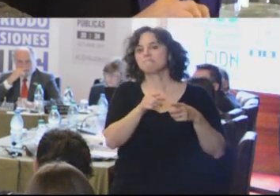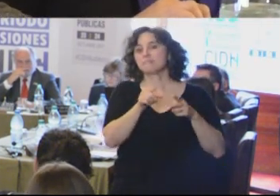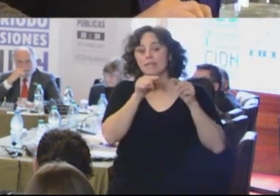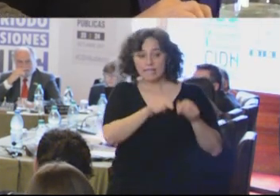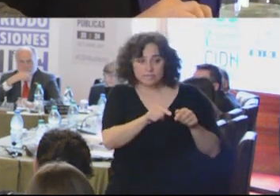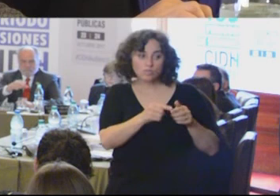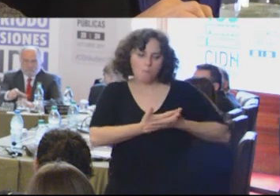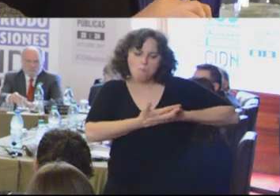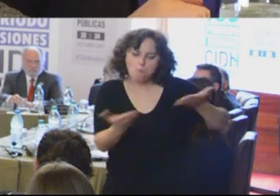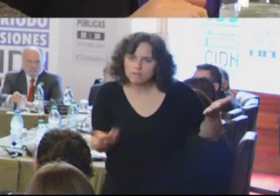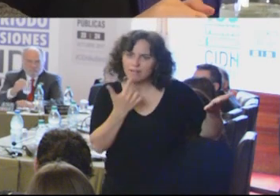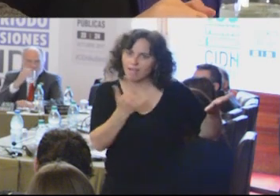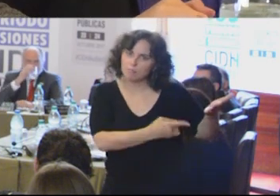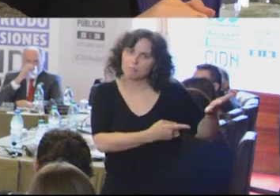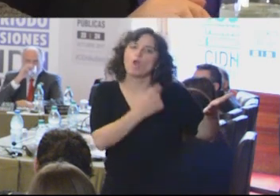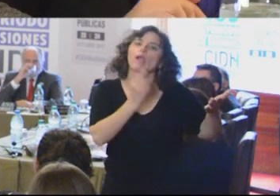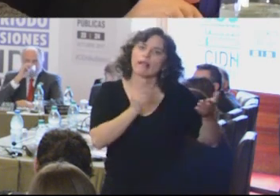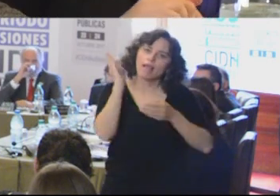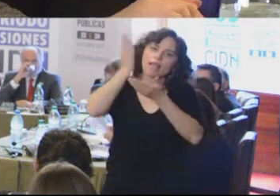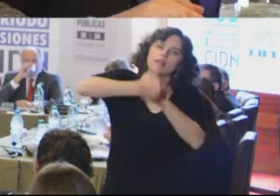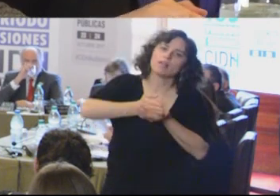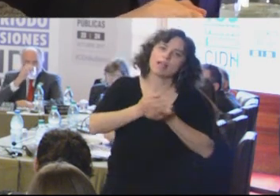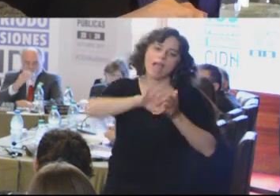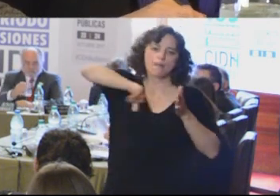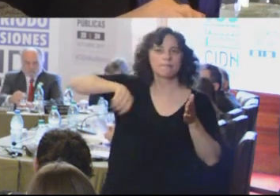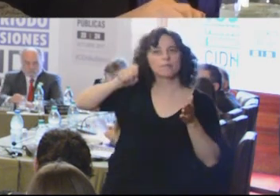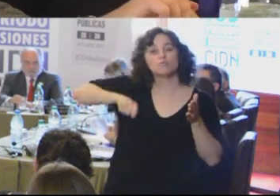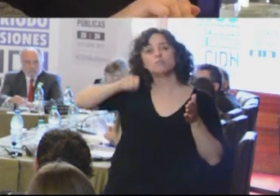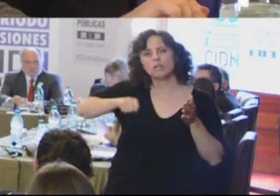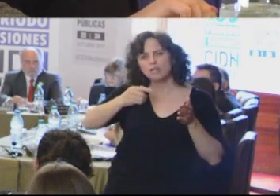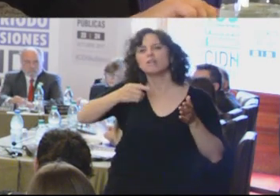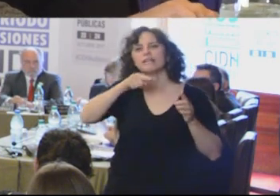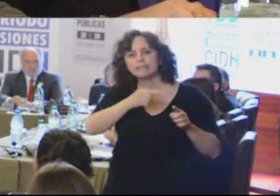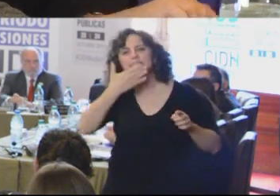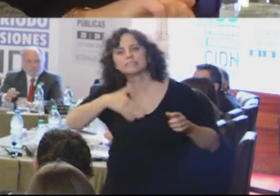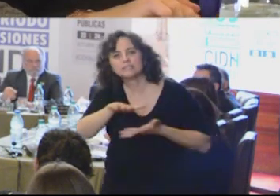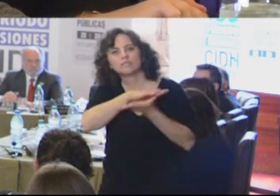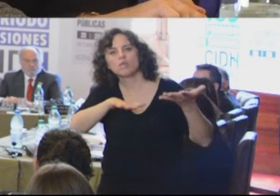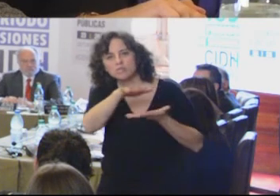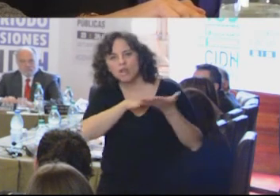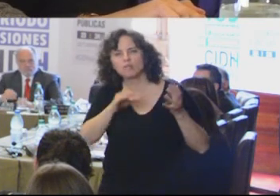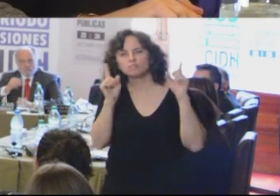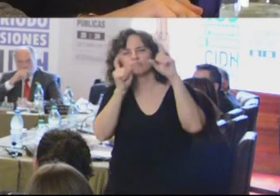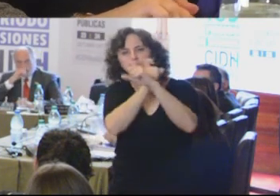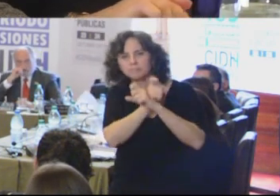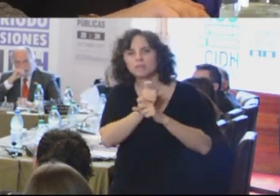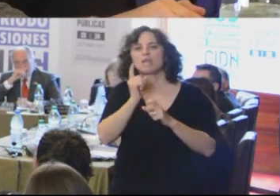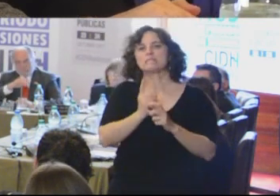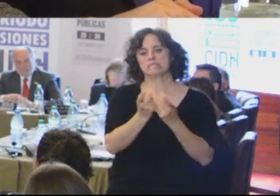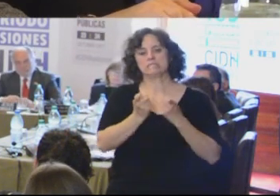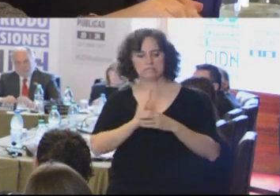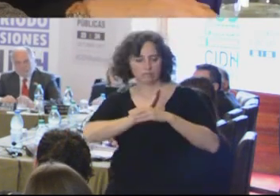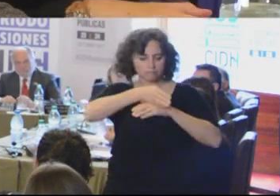demuestra que las ejecuciones extrajudiciales son entendidos como fenómenos complejos que deben ser